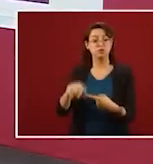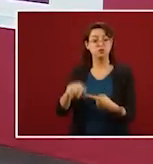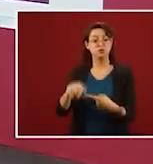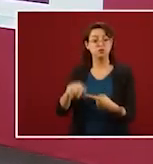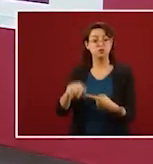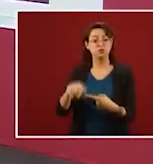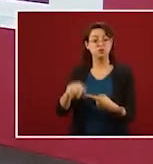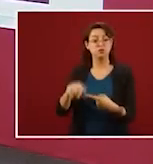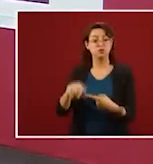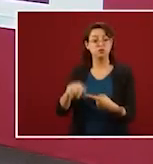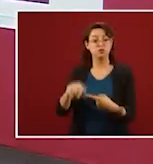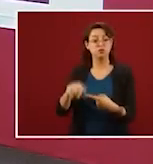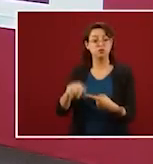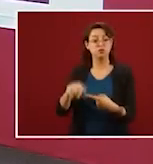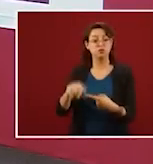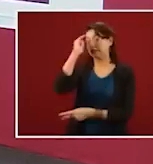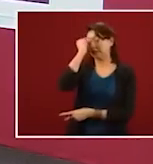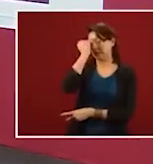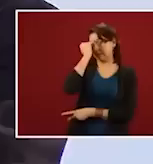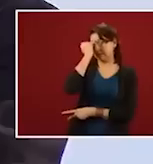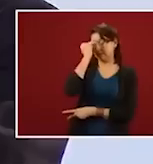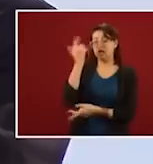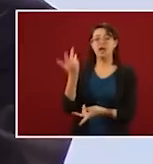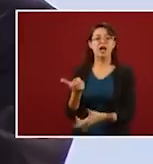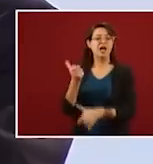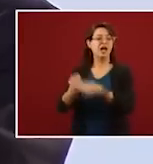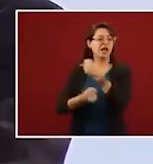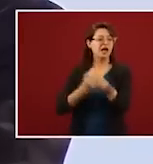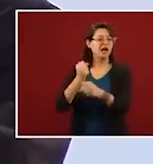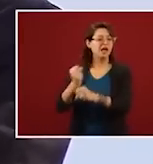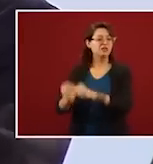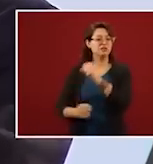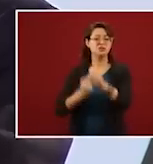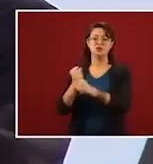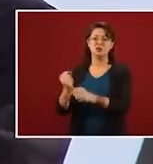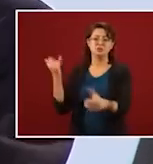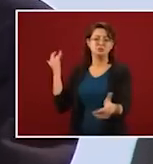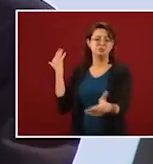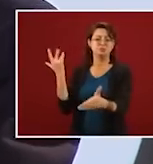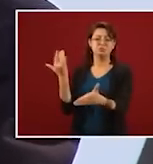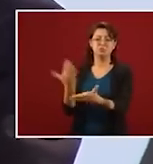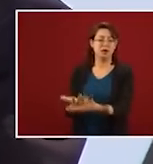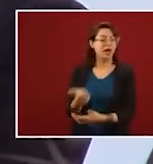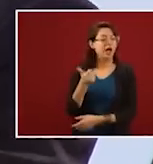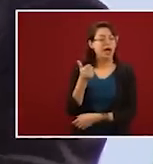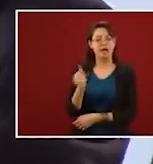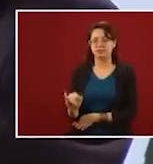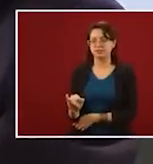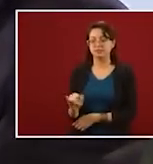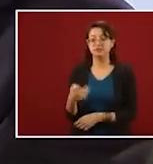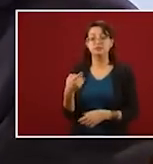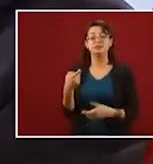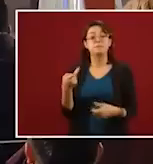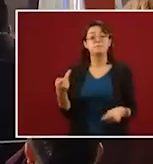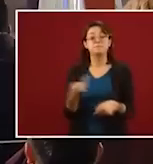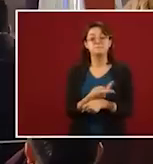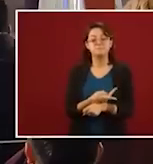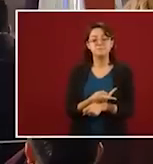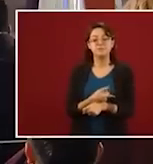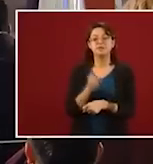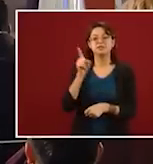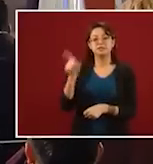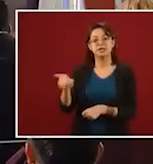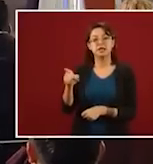otra en la India. Esto desde hace varios años. La empresa de China sufrió problemas en su capacidad